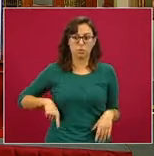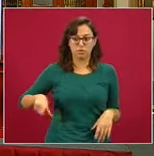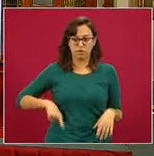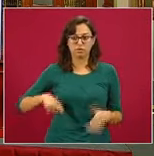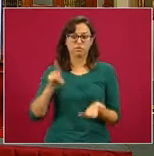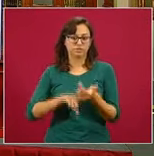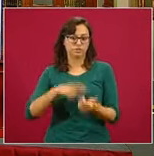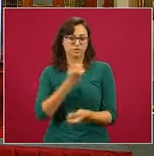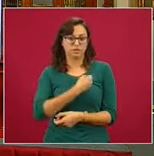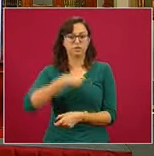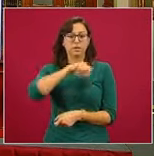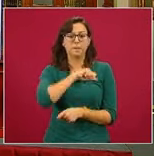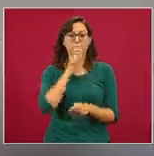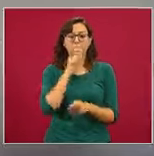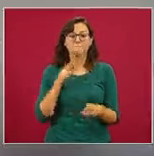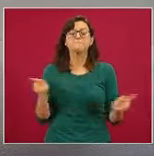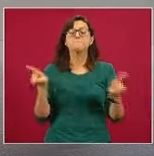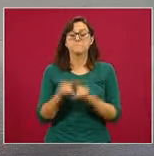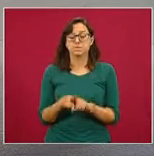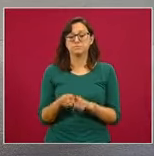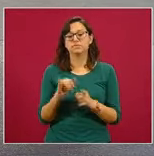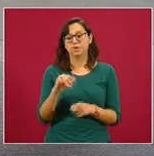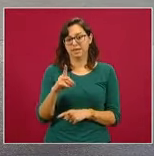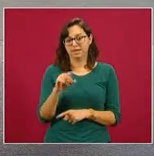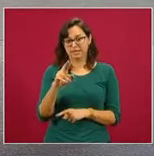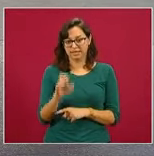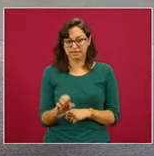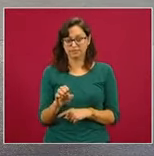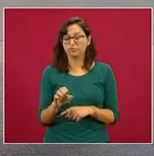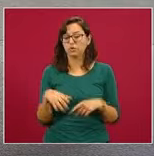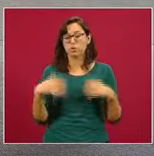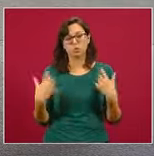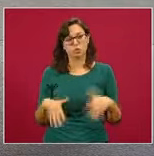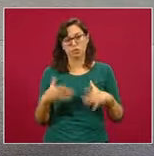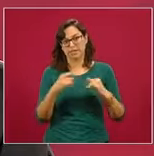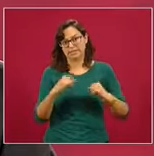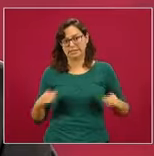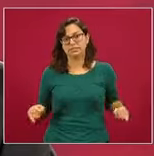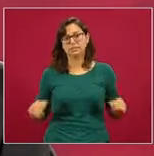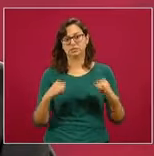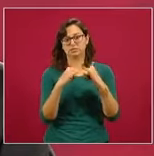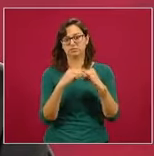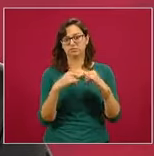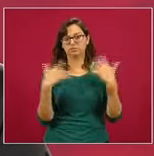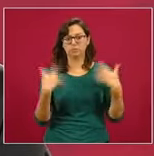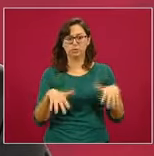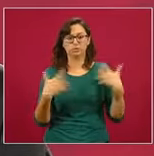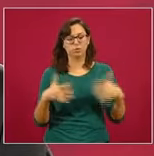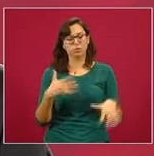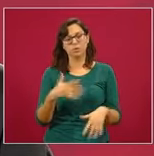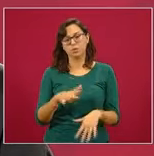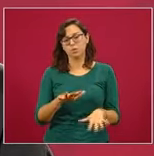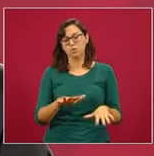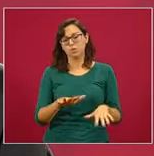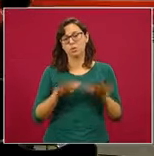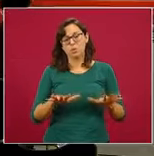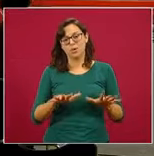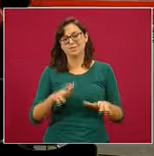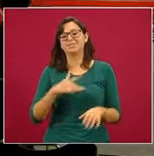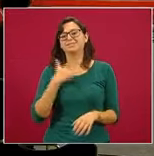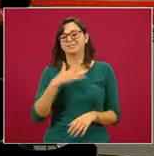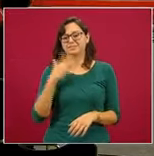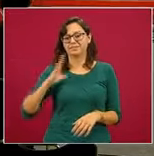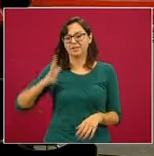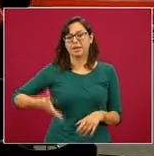salud, incluyendo desde luego nuestro INDRE, que es una institución de la que nos sentimos muy orgullosos, y también la